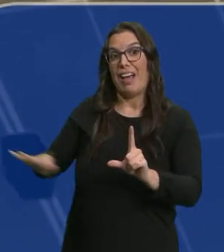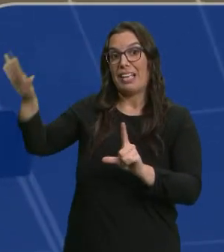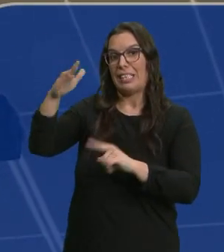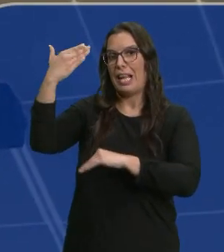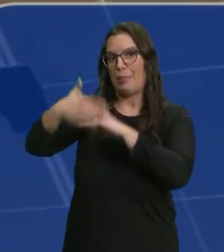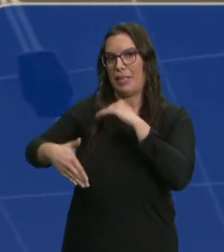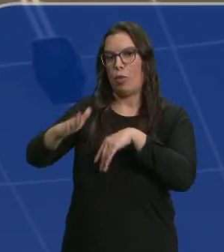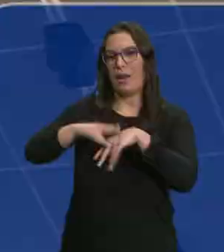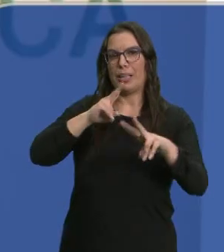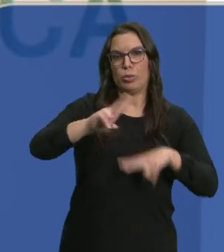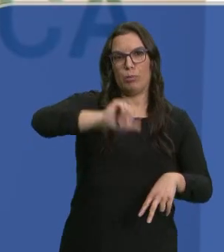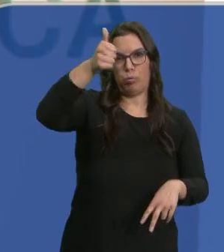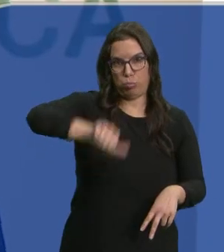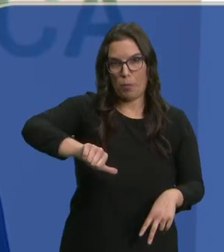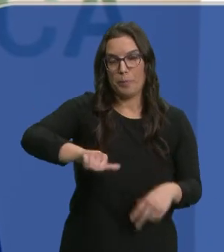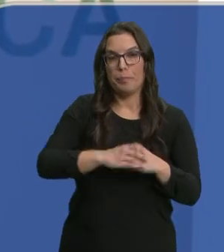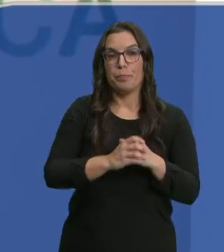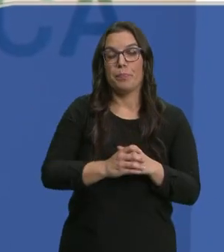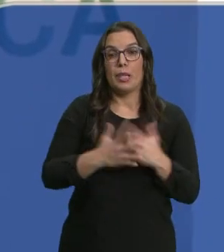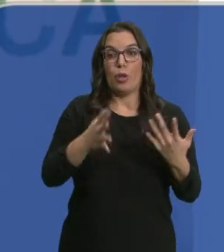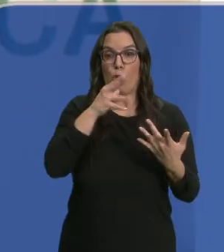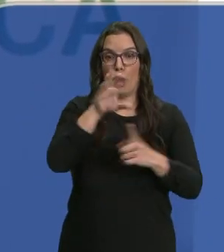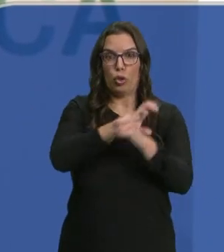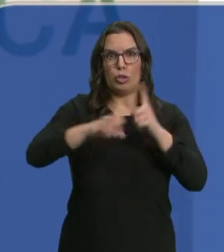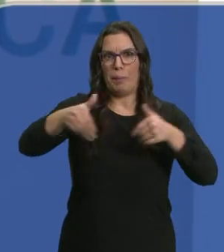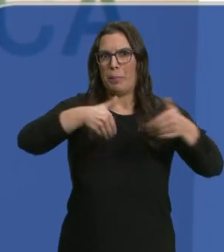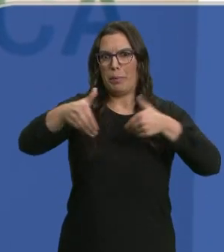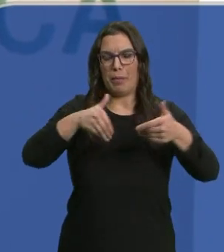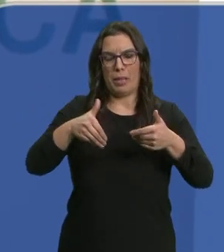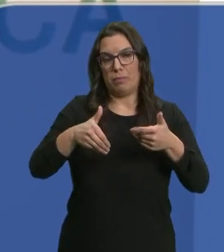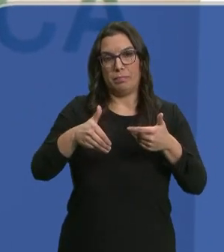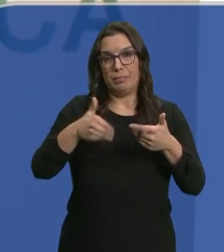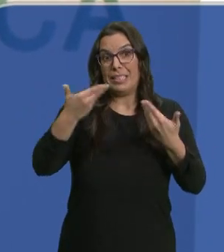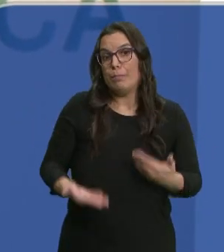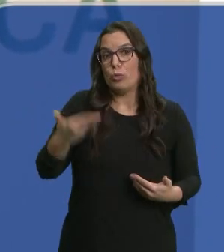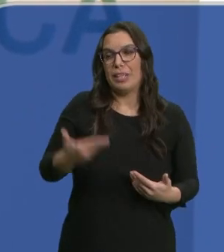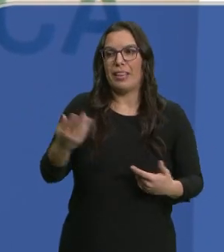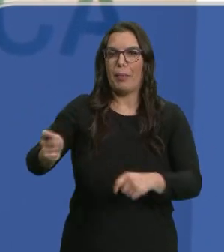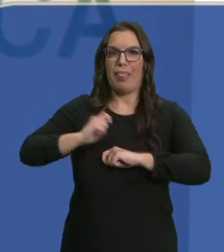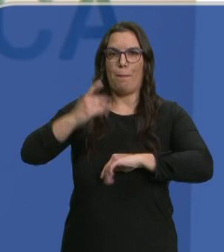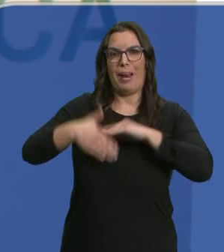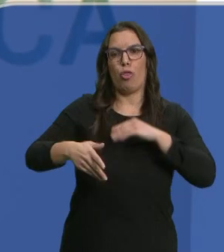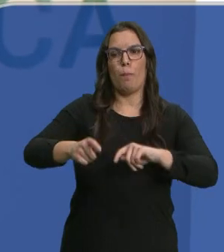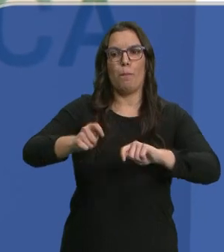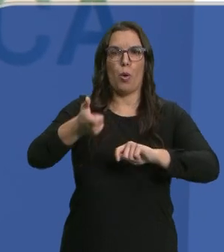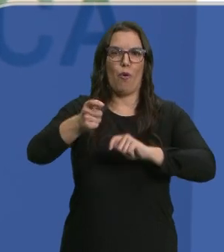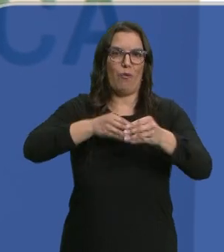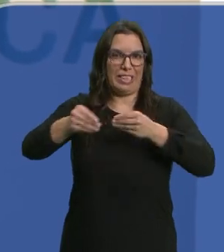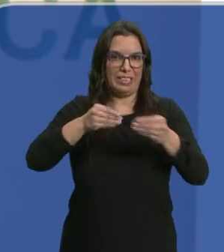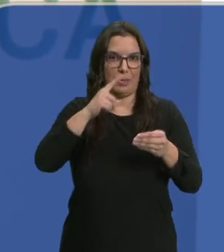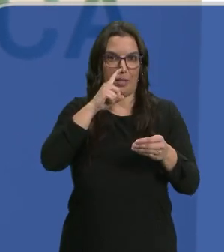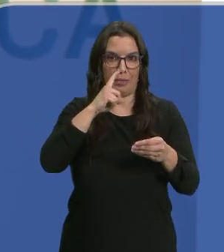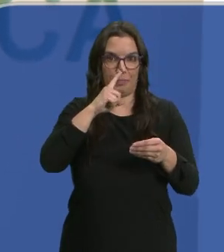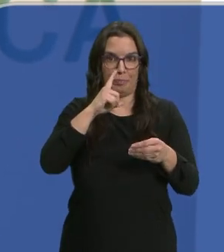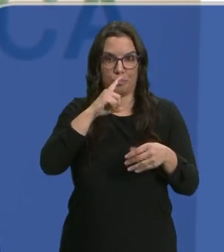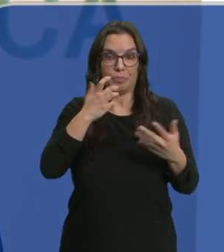limitado para resolver. Es imprescindible en este contexto de alta demanda pues flexibilizar